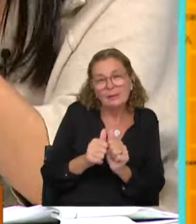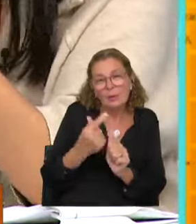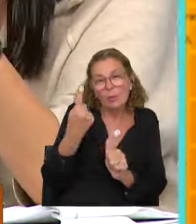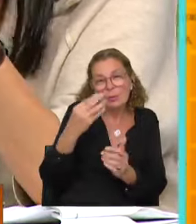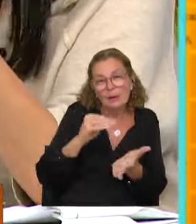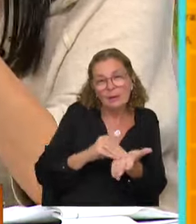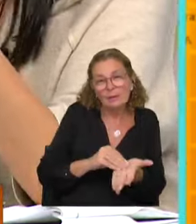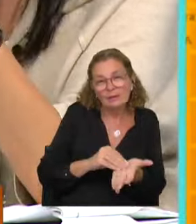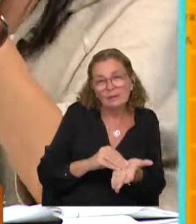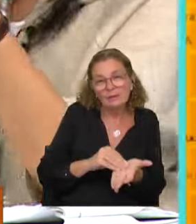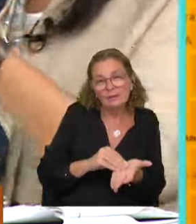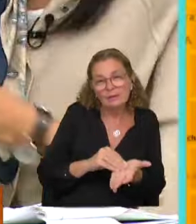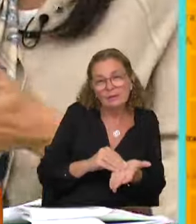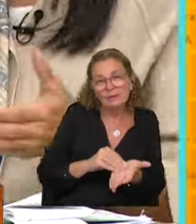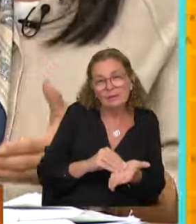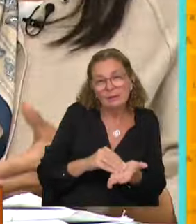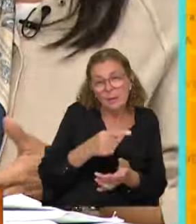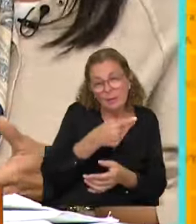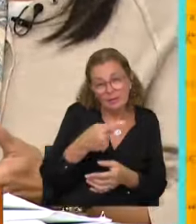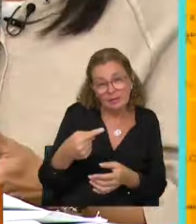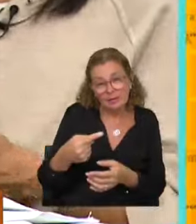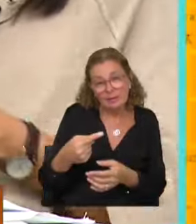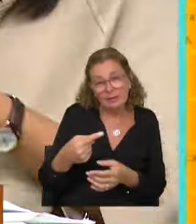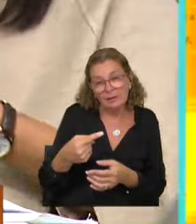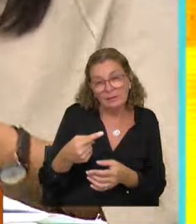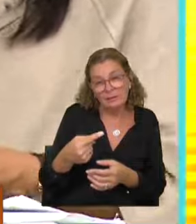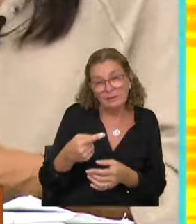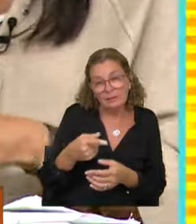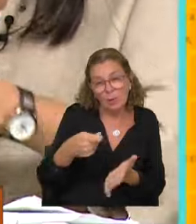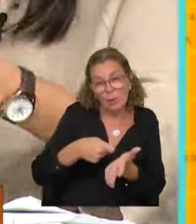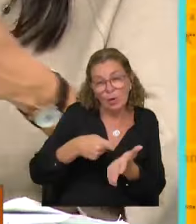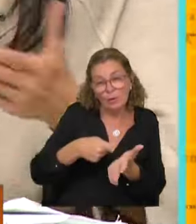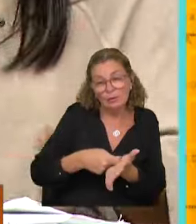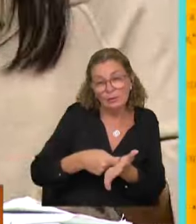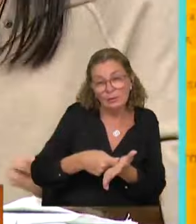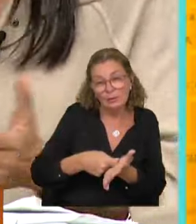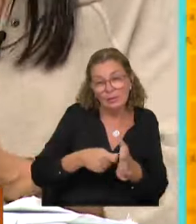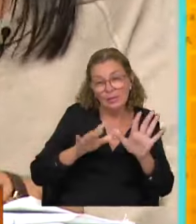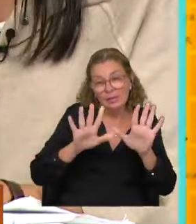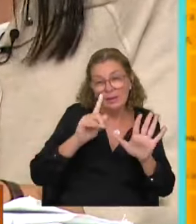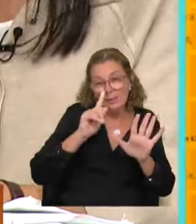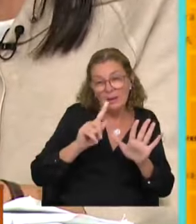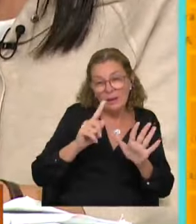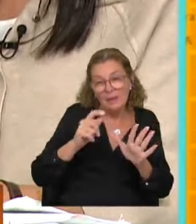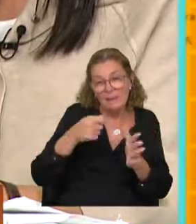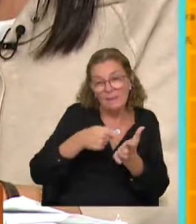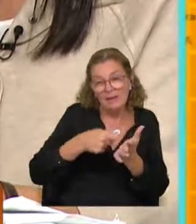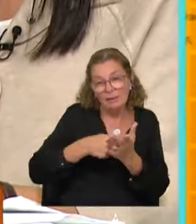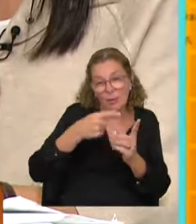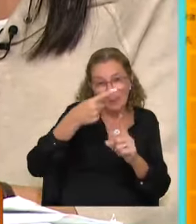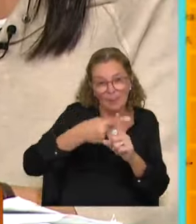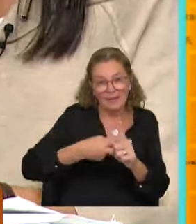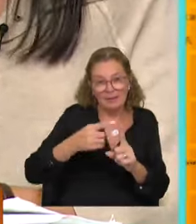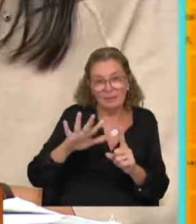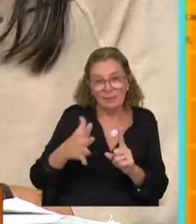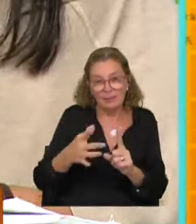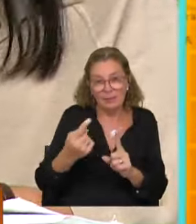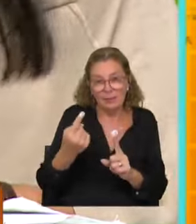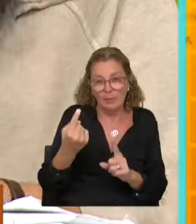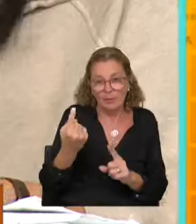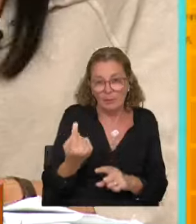por por por semana tiene un costo de 10.000 pesos por mes aproximadamente por guri